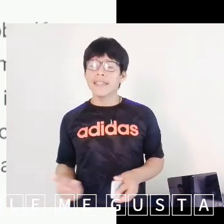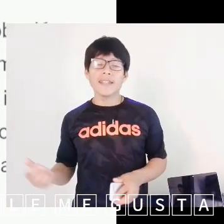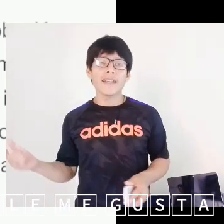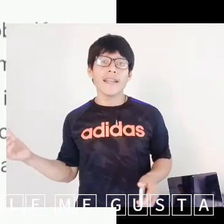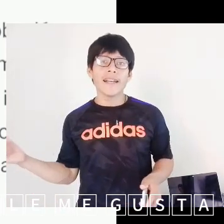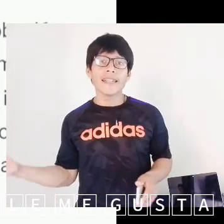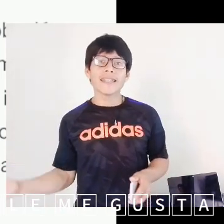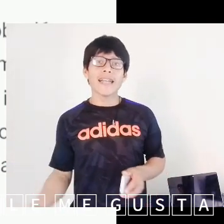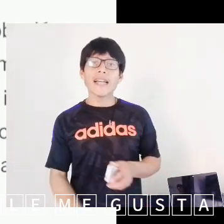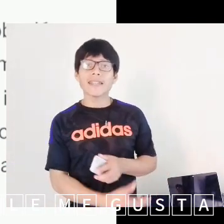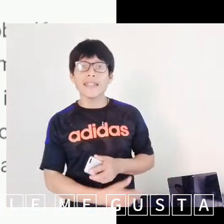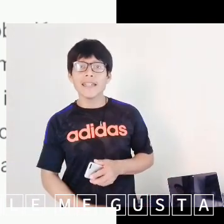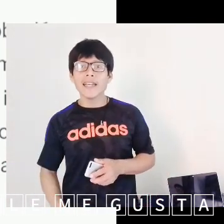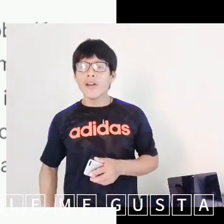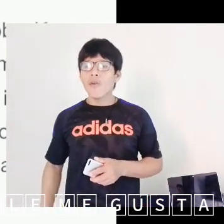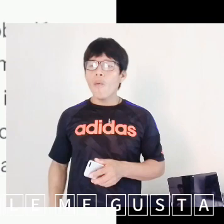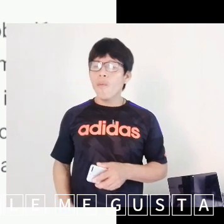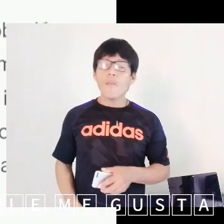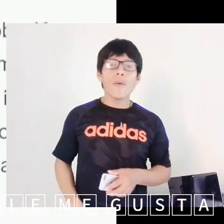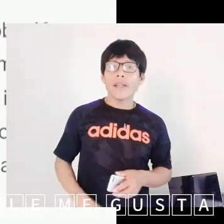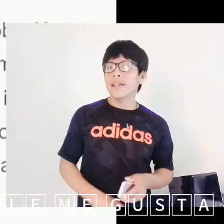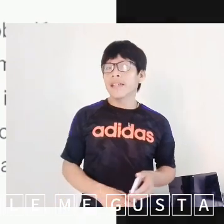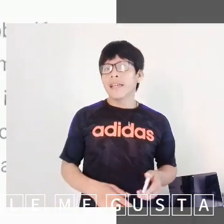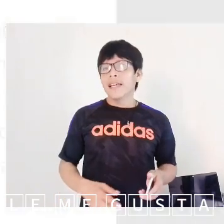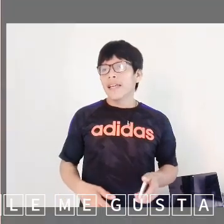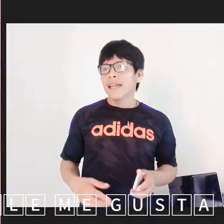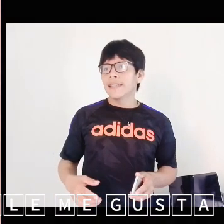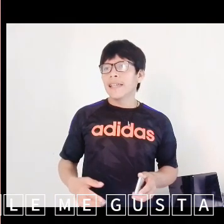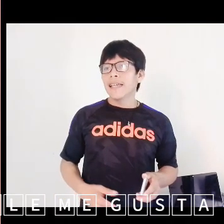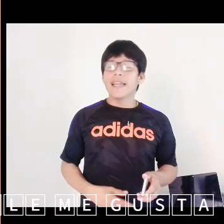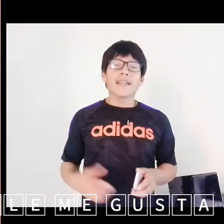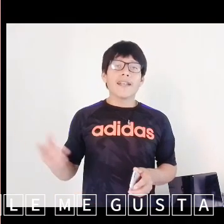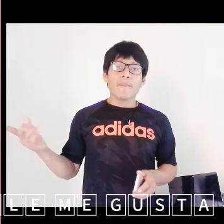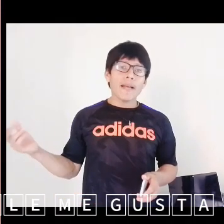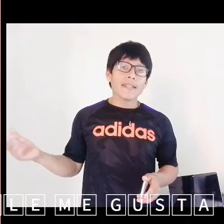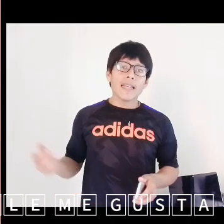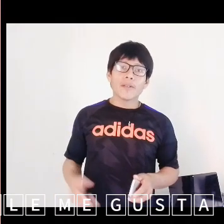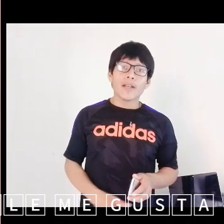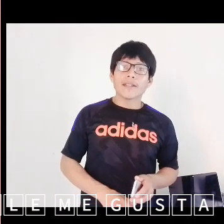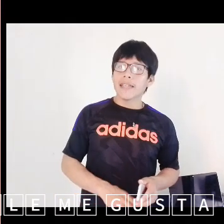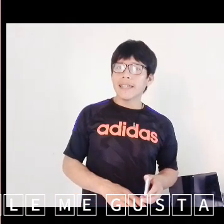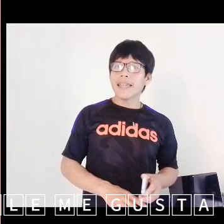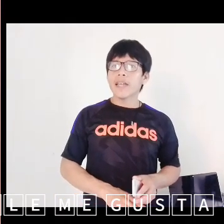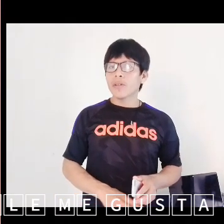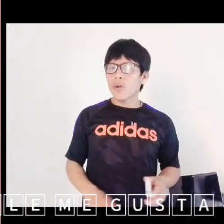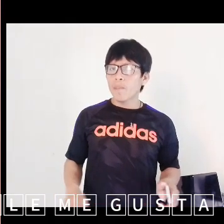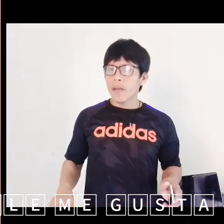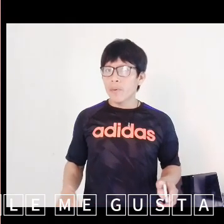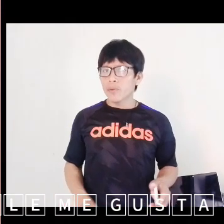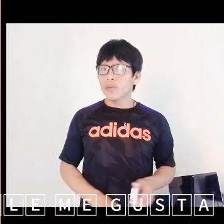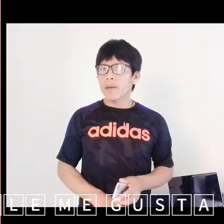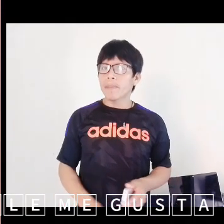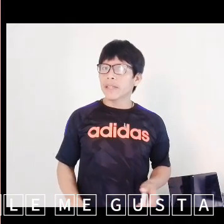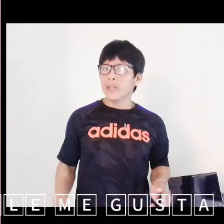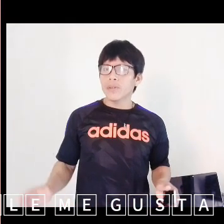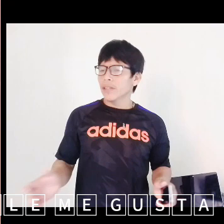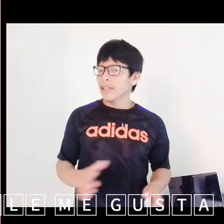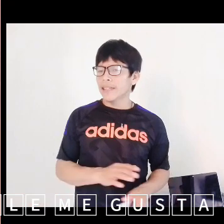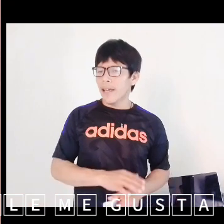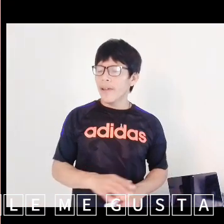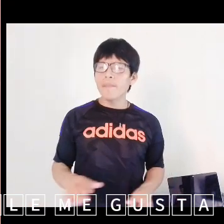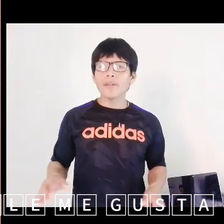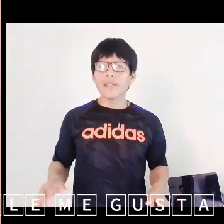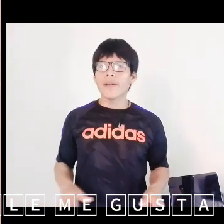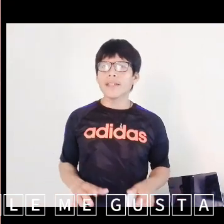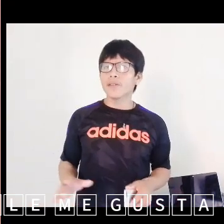Ya no tienen lana y tienen que rascarse como pueden en las campañas electorales. Así que ya no hay compra de votos, mapacheos,